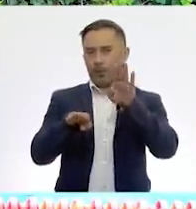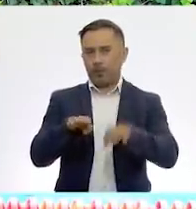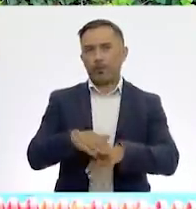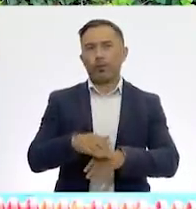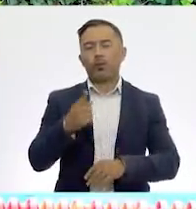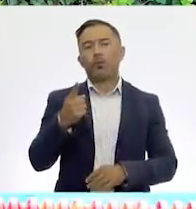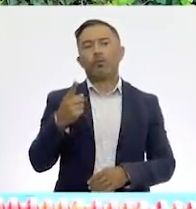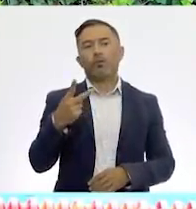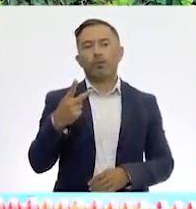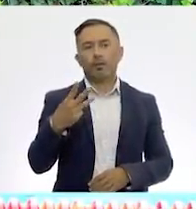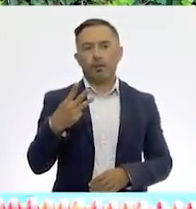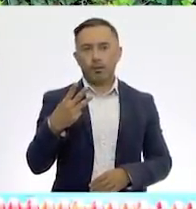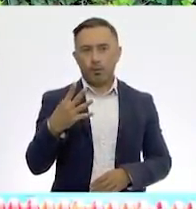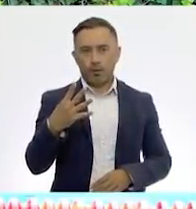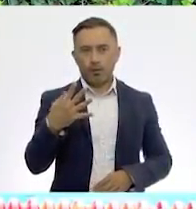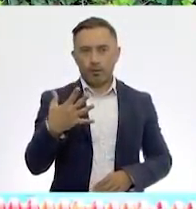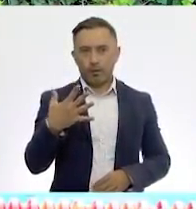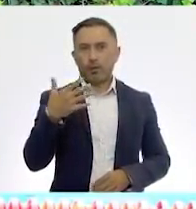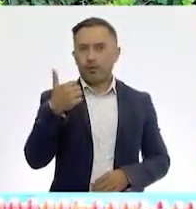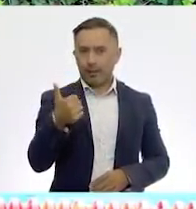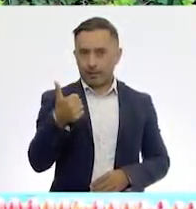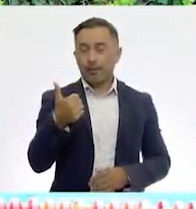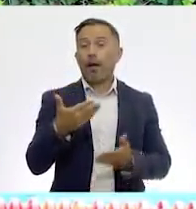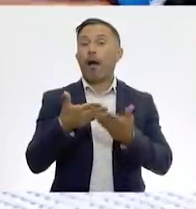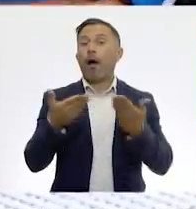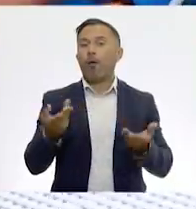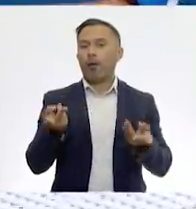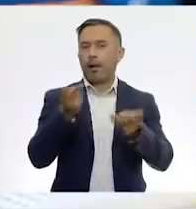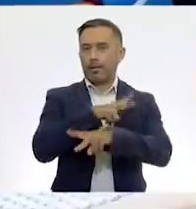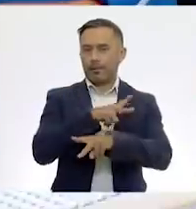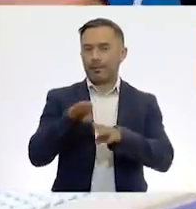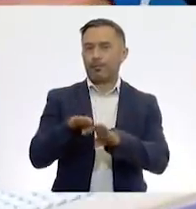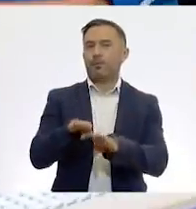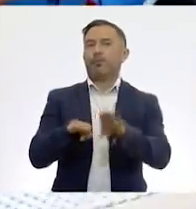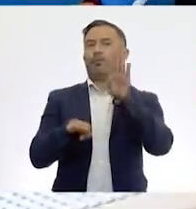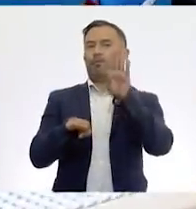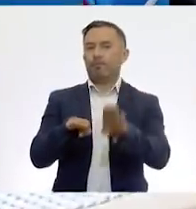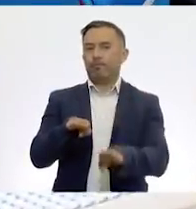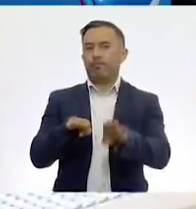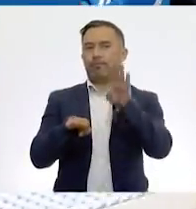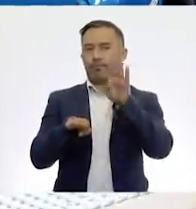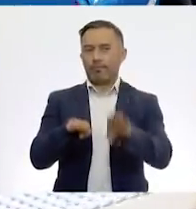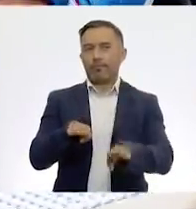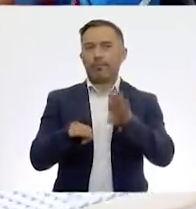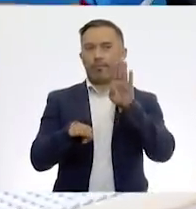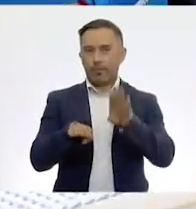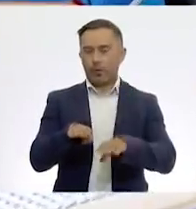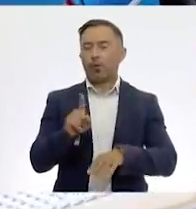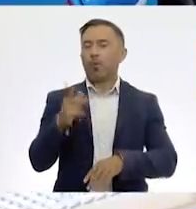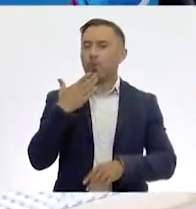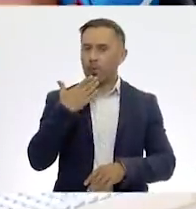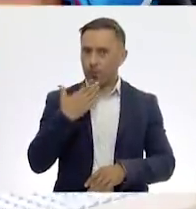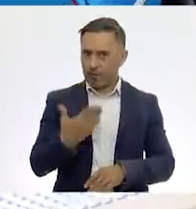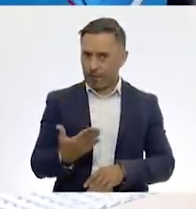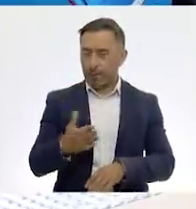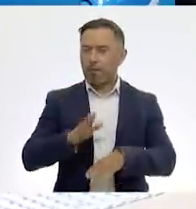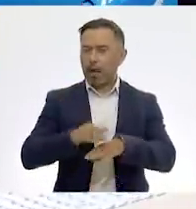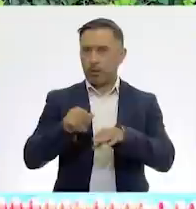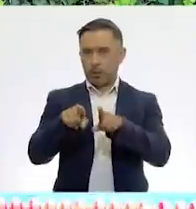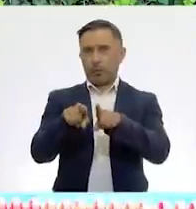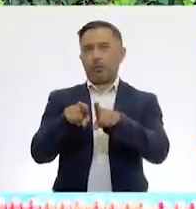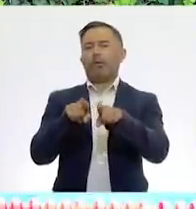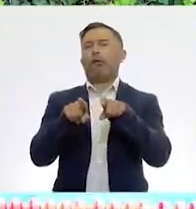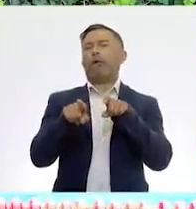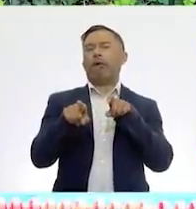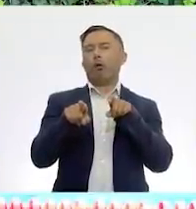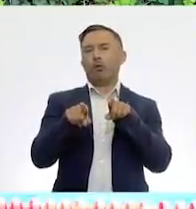4, 5, 6. Ahora la otra pierna. 1, 2. Muy bien. Estírala muy bien.